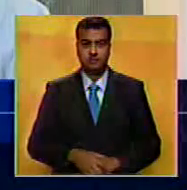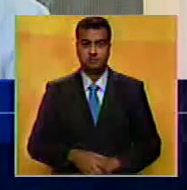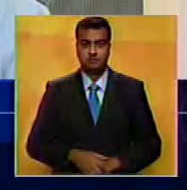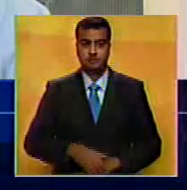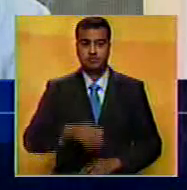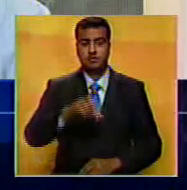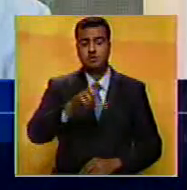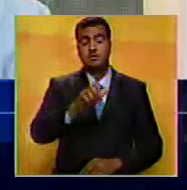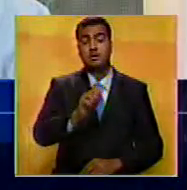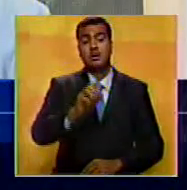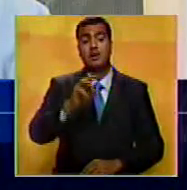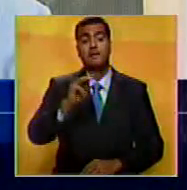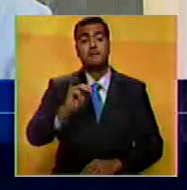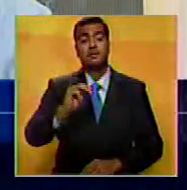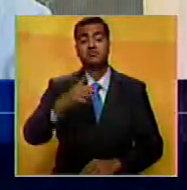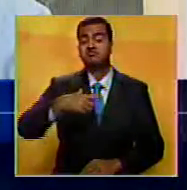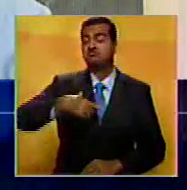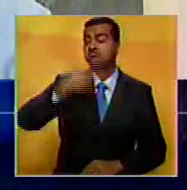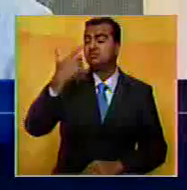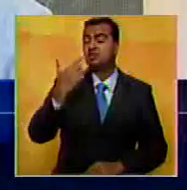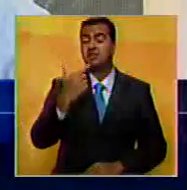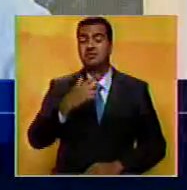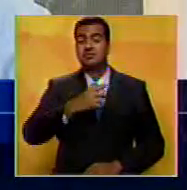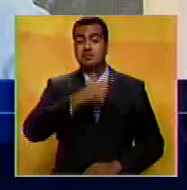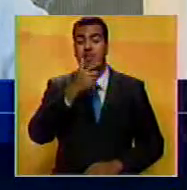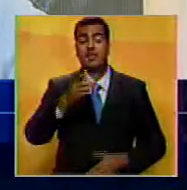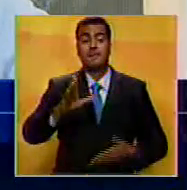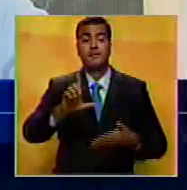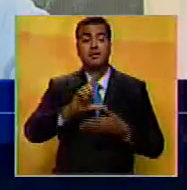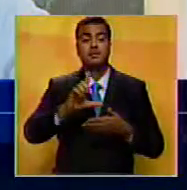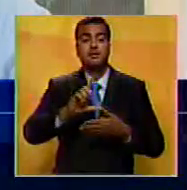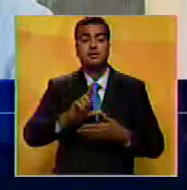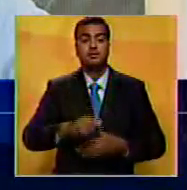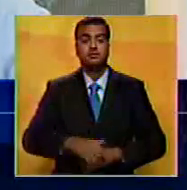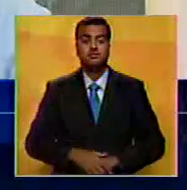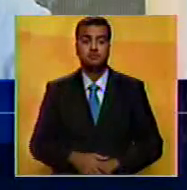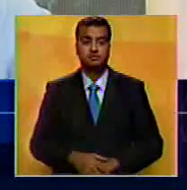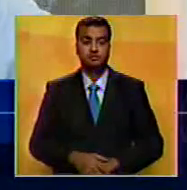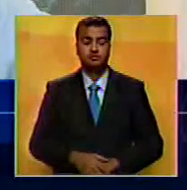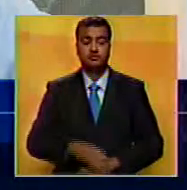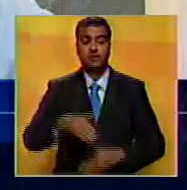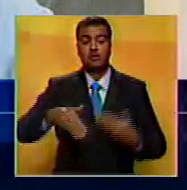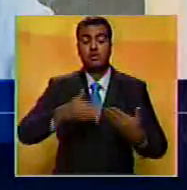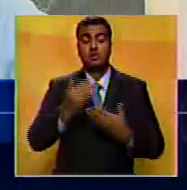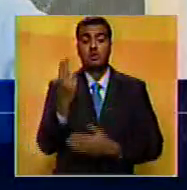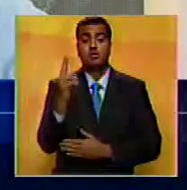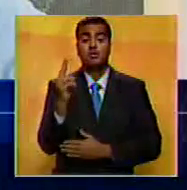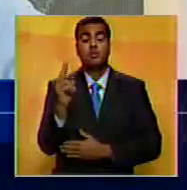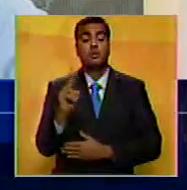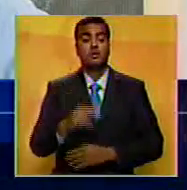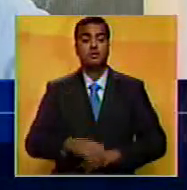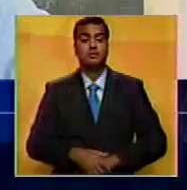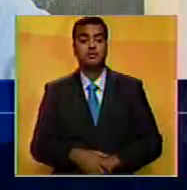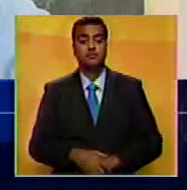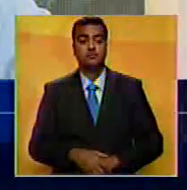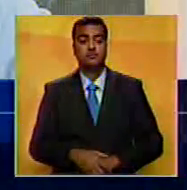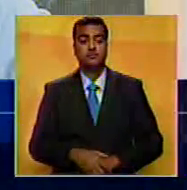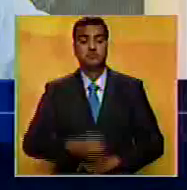Luis Almagro es la vergüenza de América Latina, del Uruguay, es